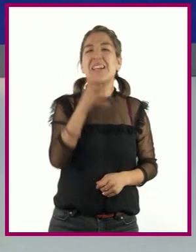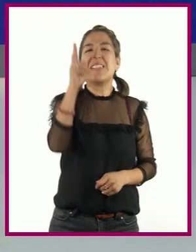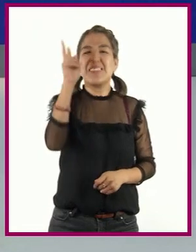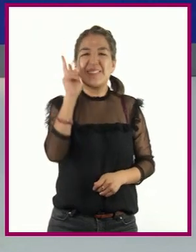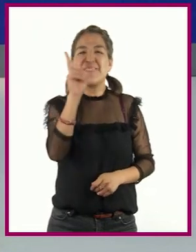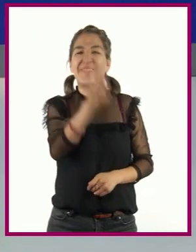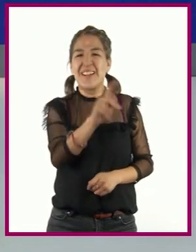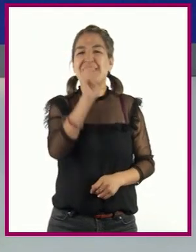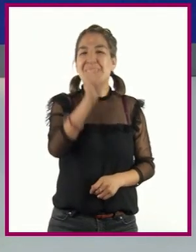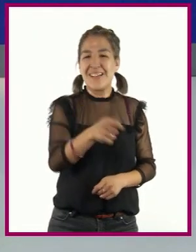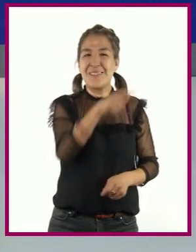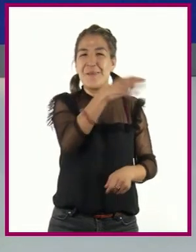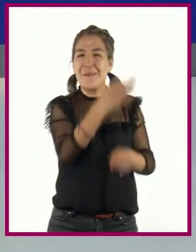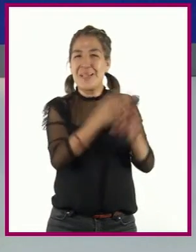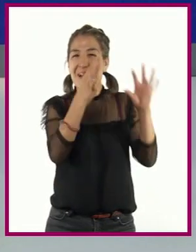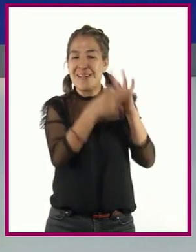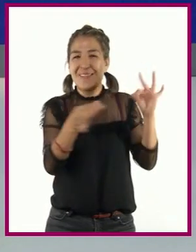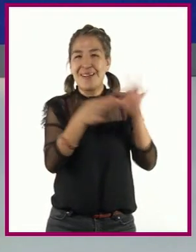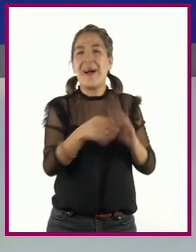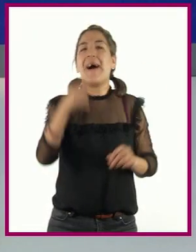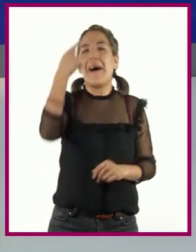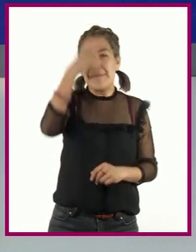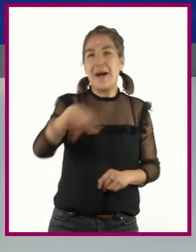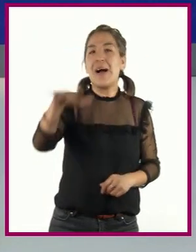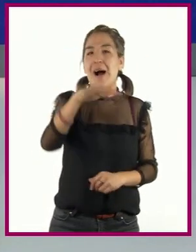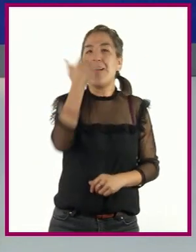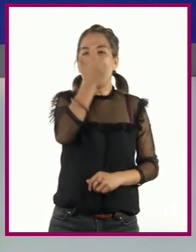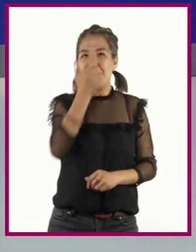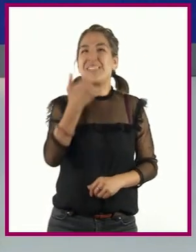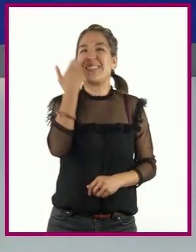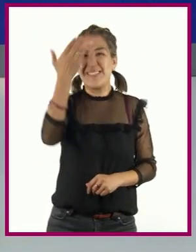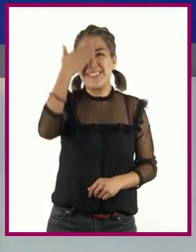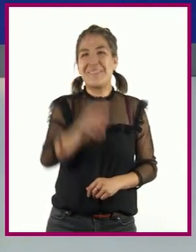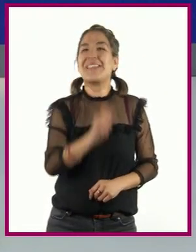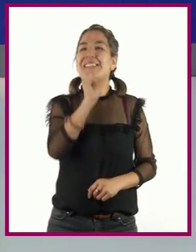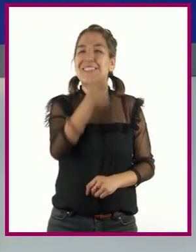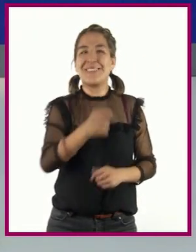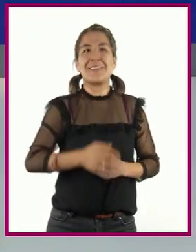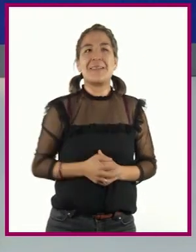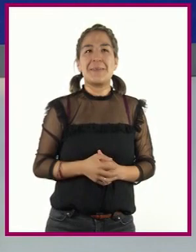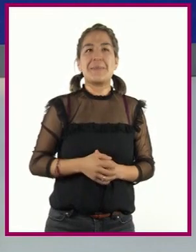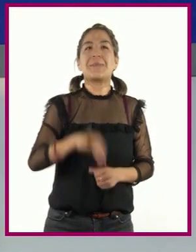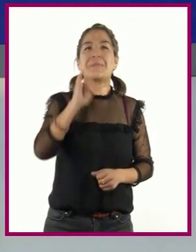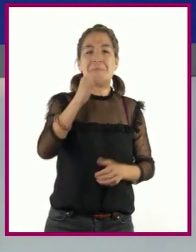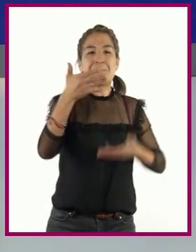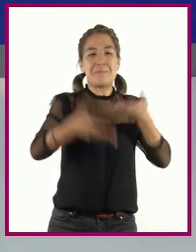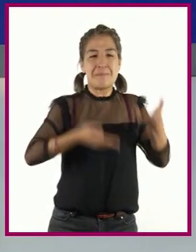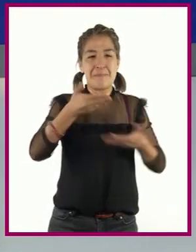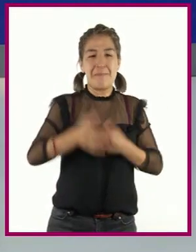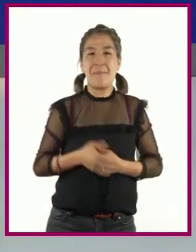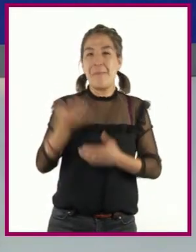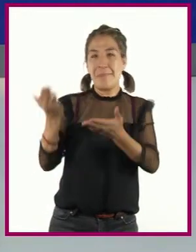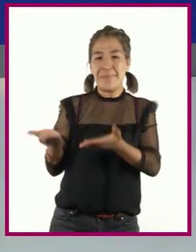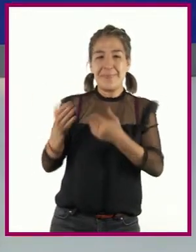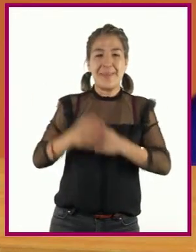curiosidad esto que me dice y seguramente las y los alumnos están igual que yo. Te presento a